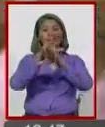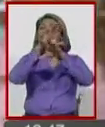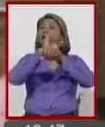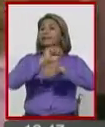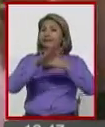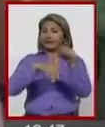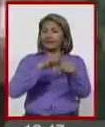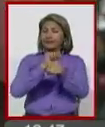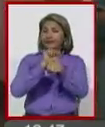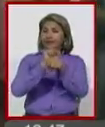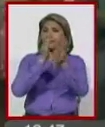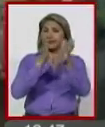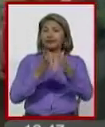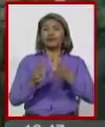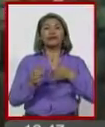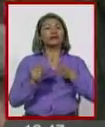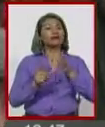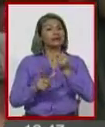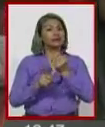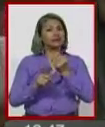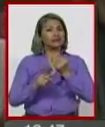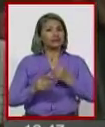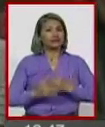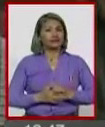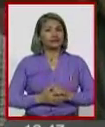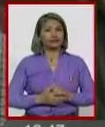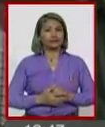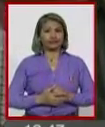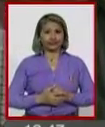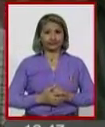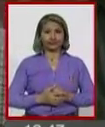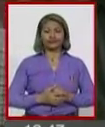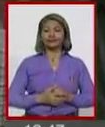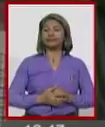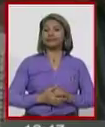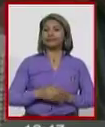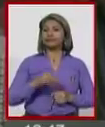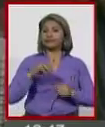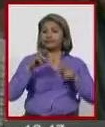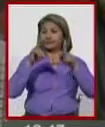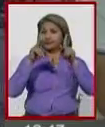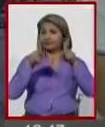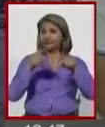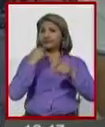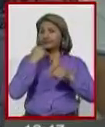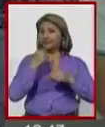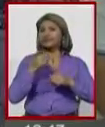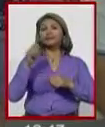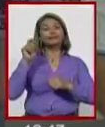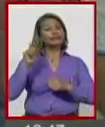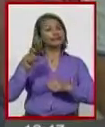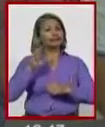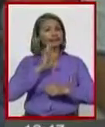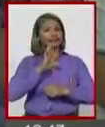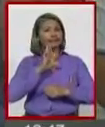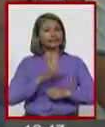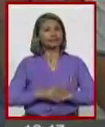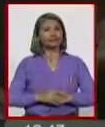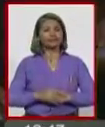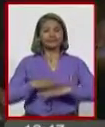acostumbramos a hacer los trabajadores, los dirigentes, estos ampliados son pues nuestro parlamento, nosotros. De ahí debería haber salido